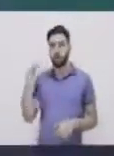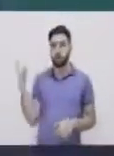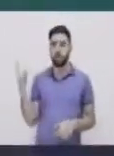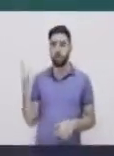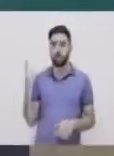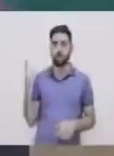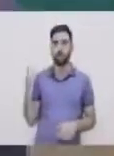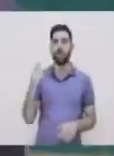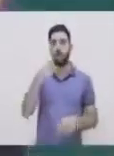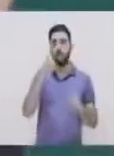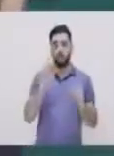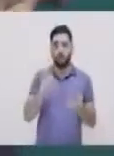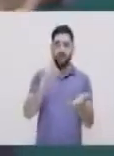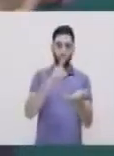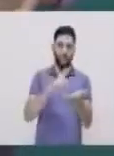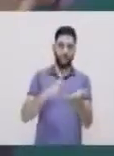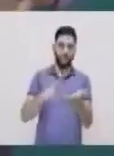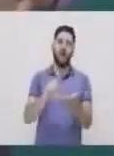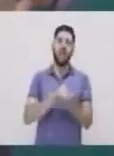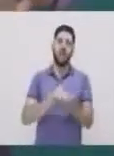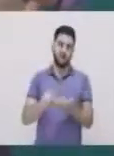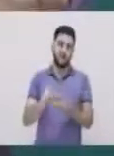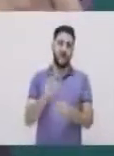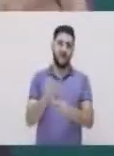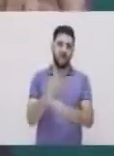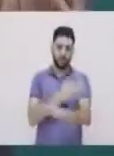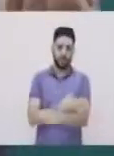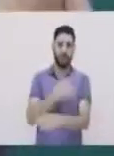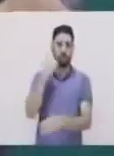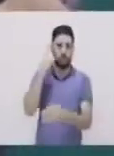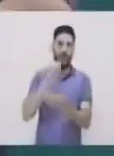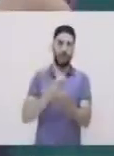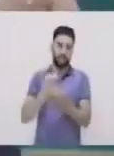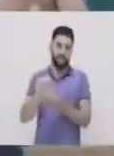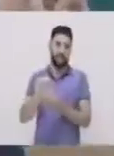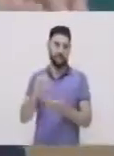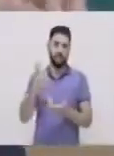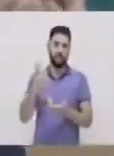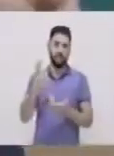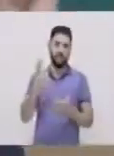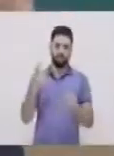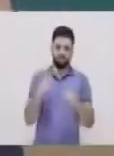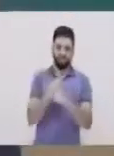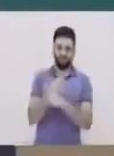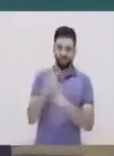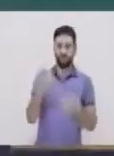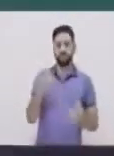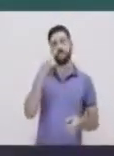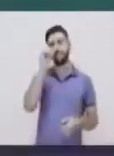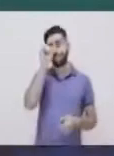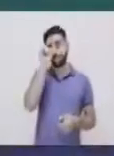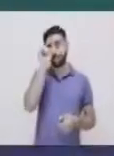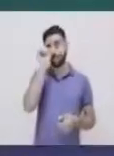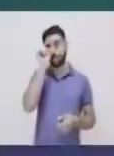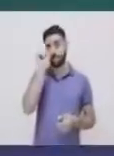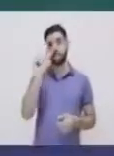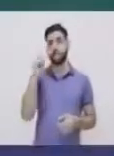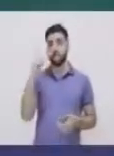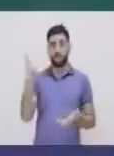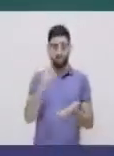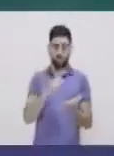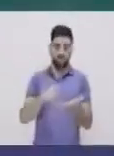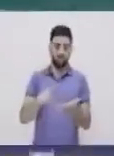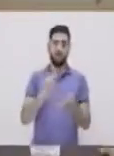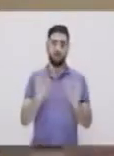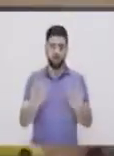ya que este puede tener puede ser portador, ¿sí?, de bacterias. Por lo tanto, desinfectaremos